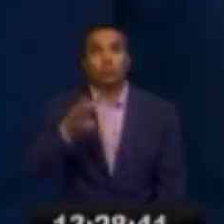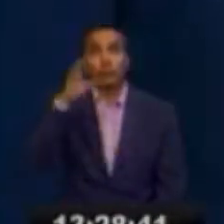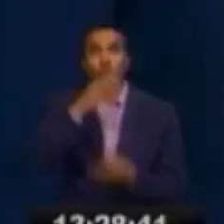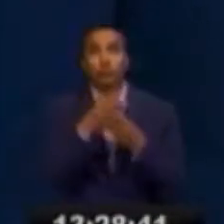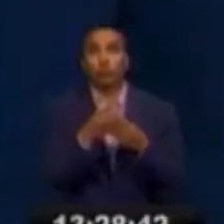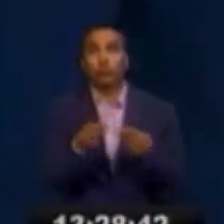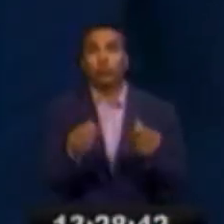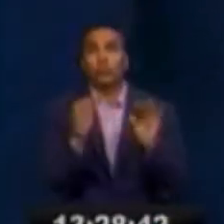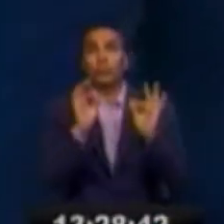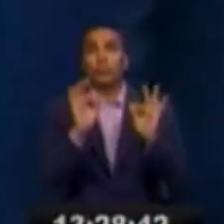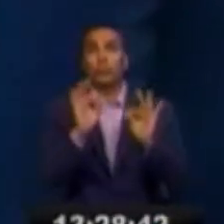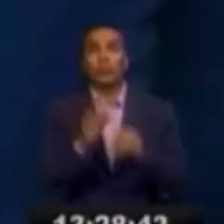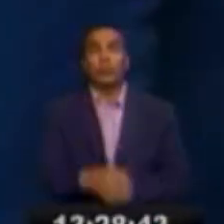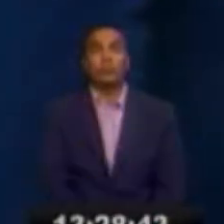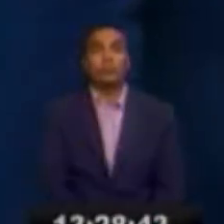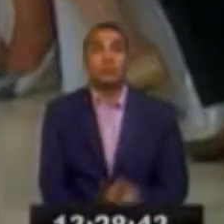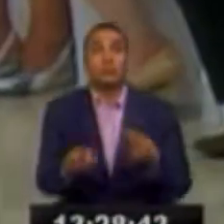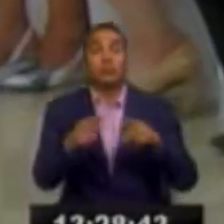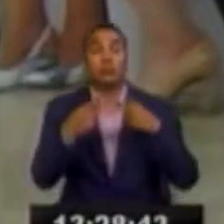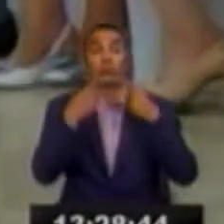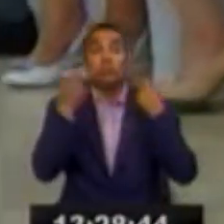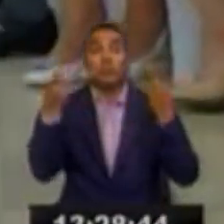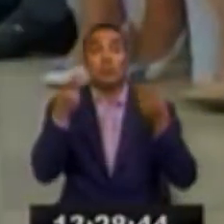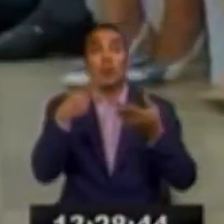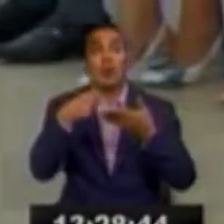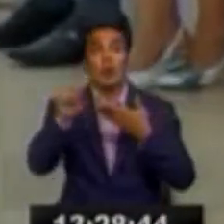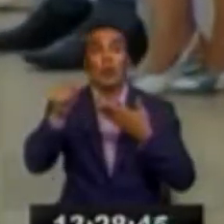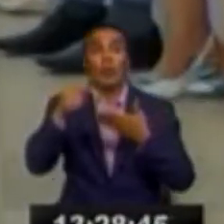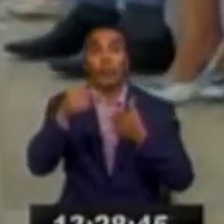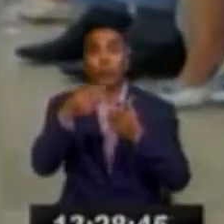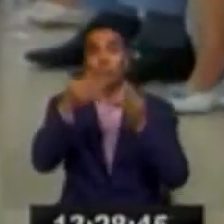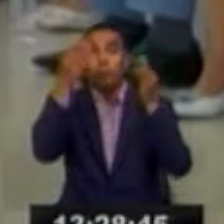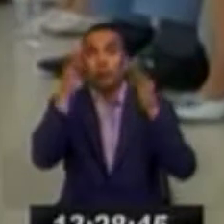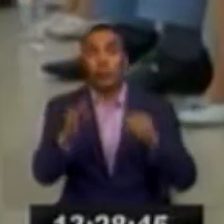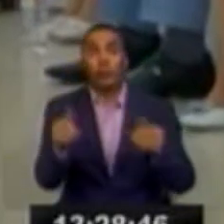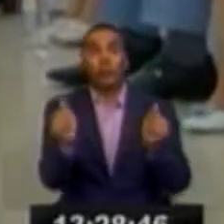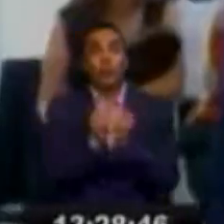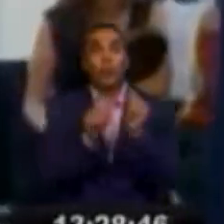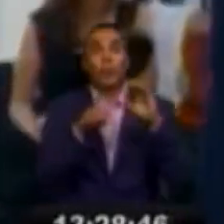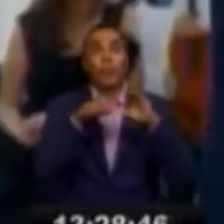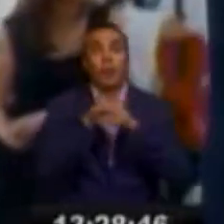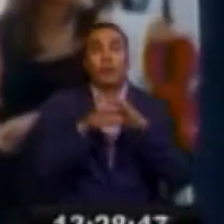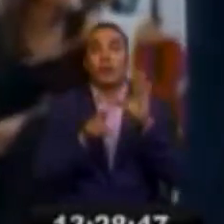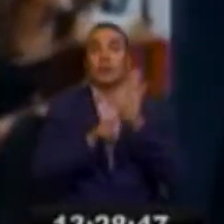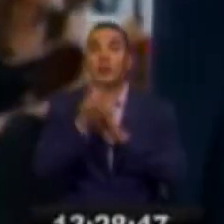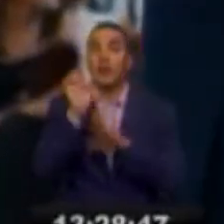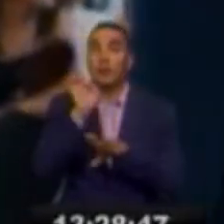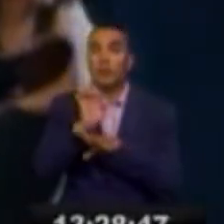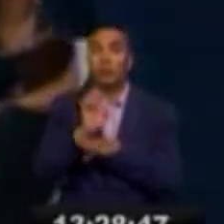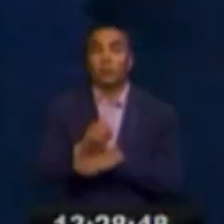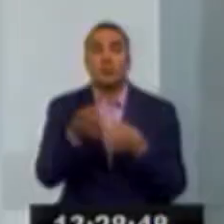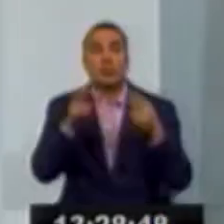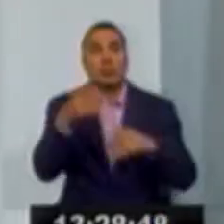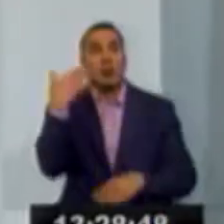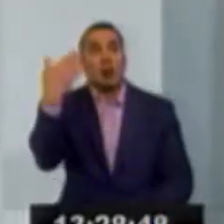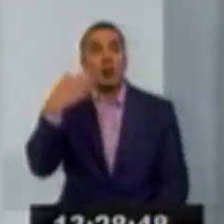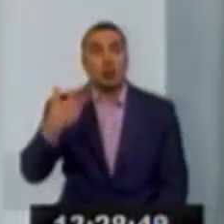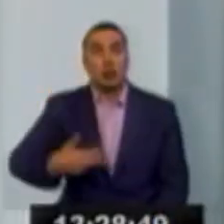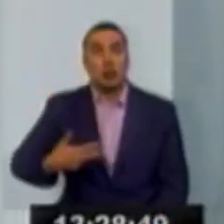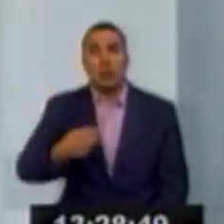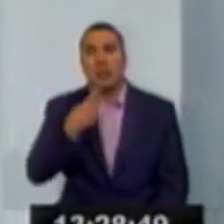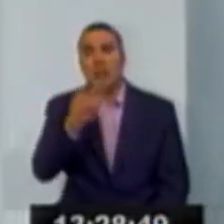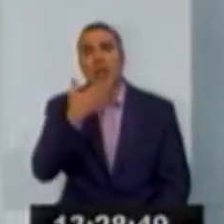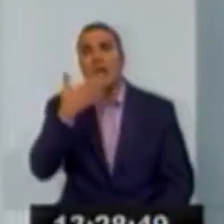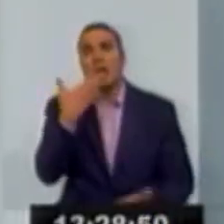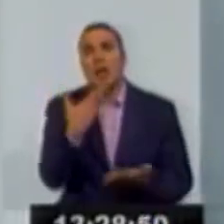El segundo mandatario anunció la aprobación del presupuesto mediante el Banco de Desarrollo del Ecuador. Mientras tanto, el alcalde de Chone agradeció